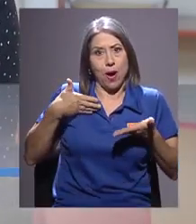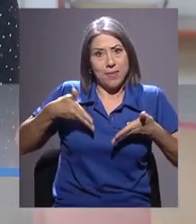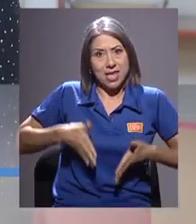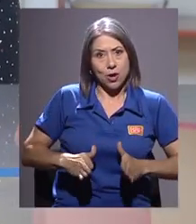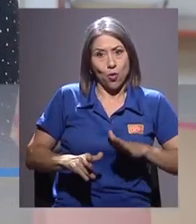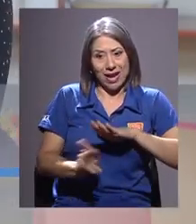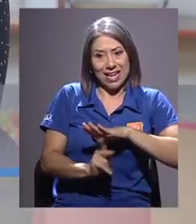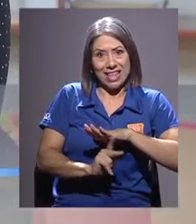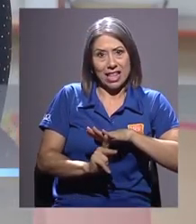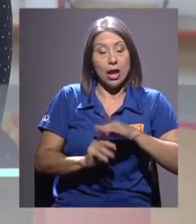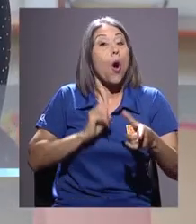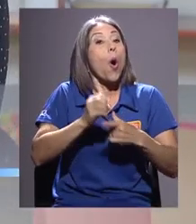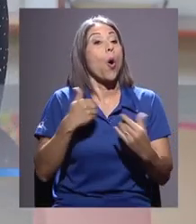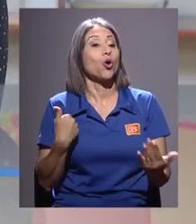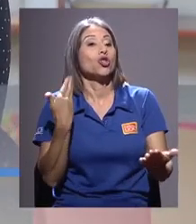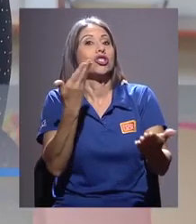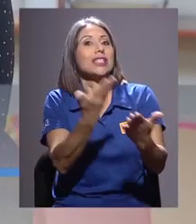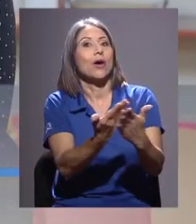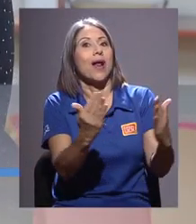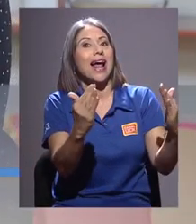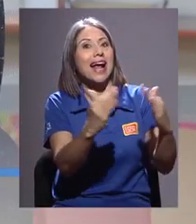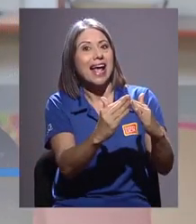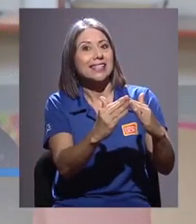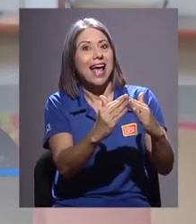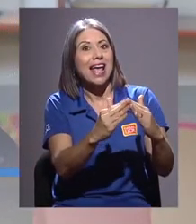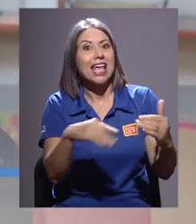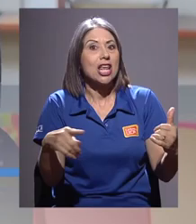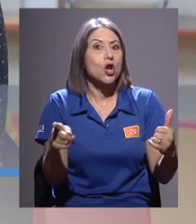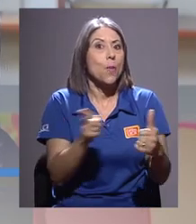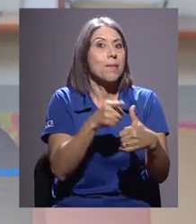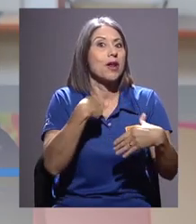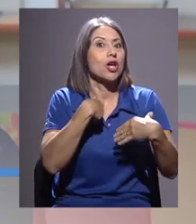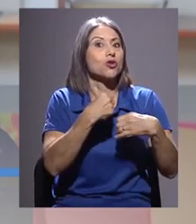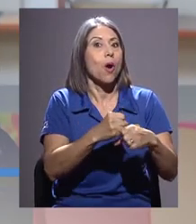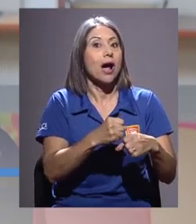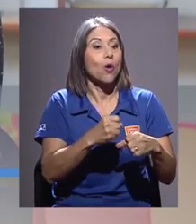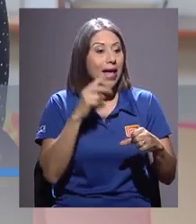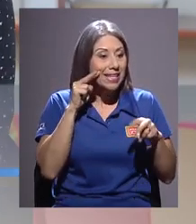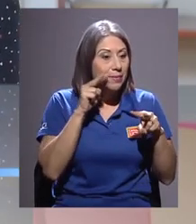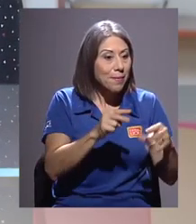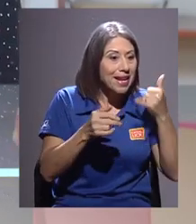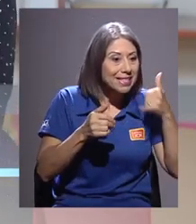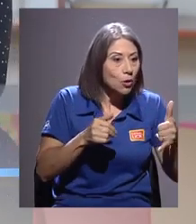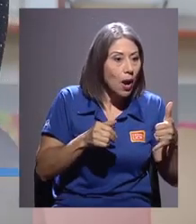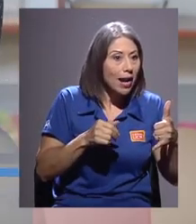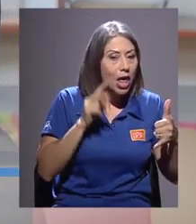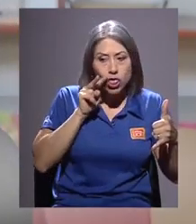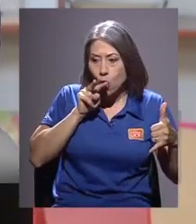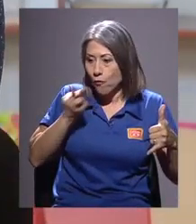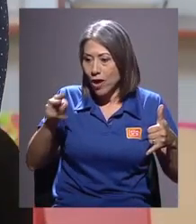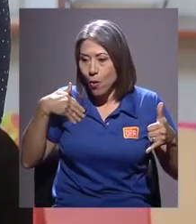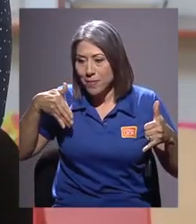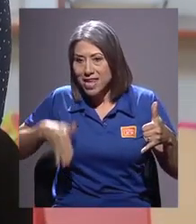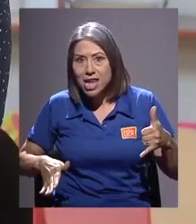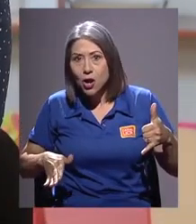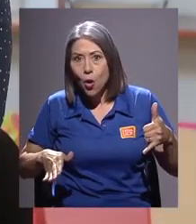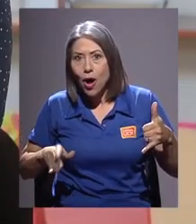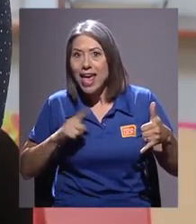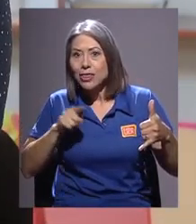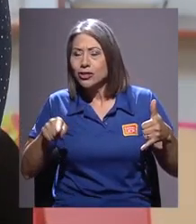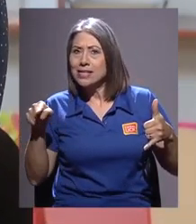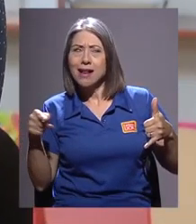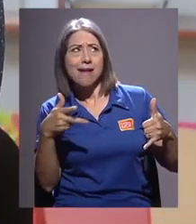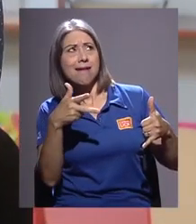casa y lo primero que hago es ver el celular y no veo a mi hijo y no lo recibo, yo ya le estoy informando a él, dando